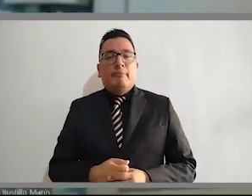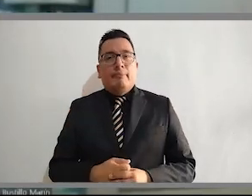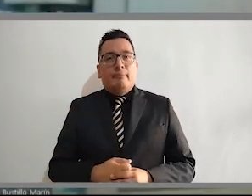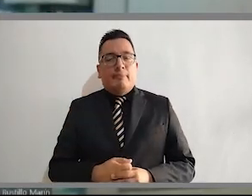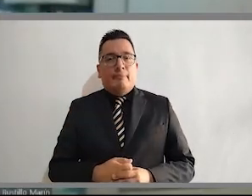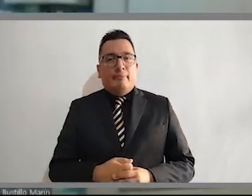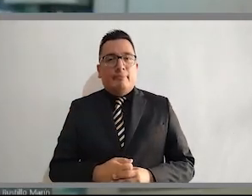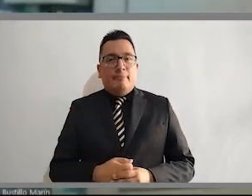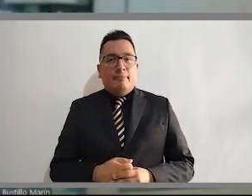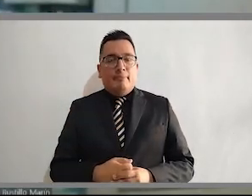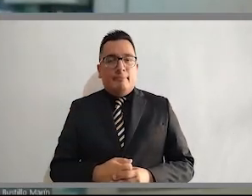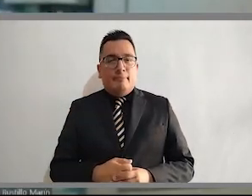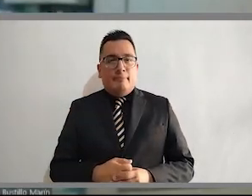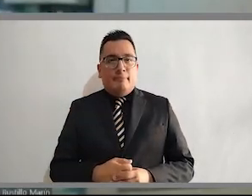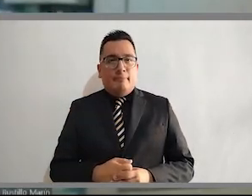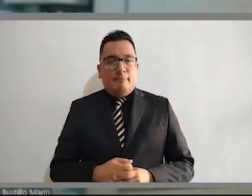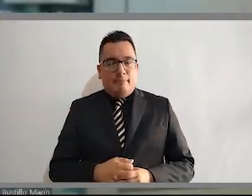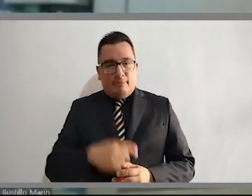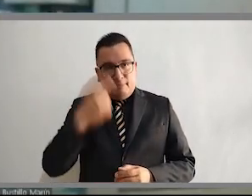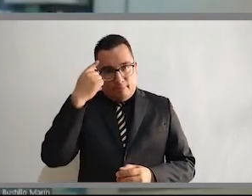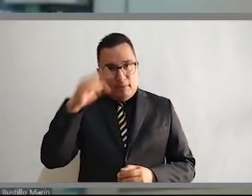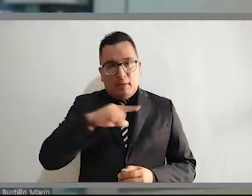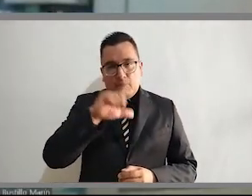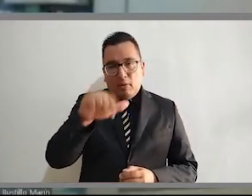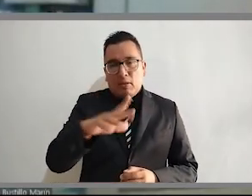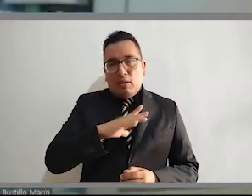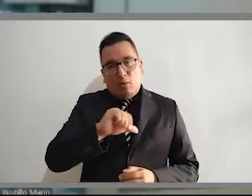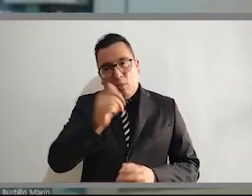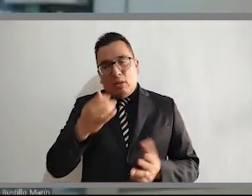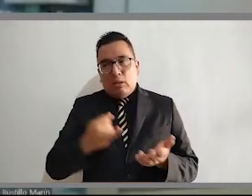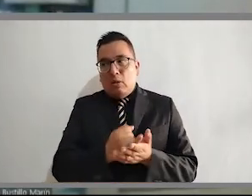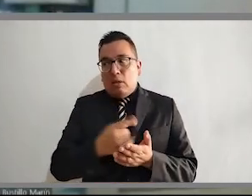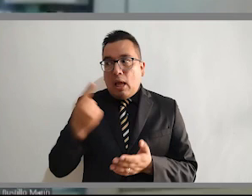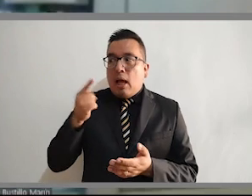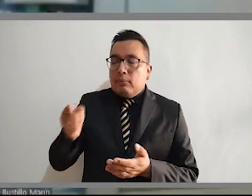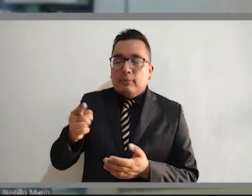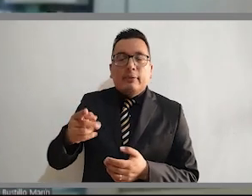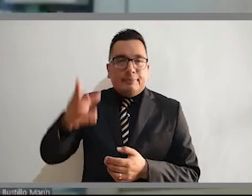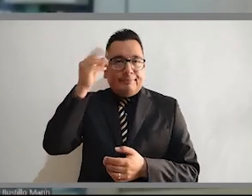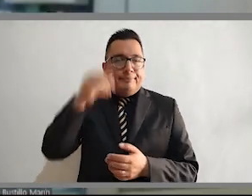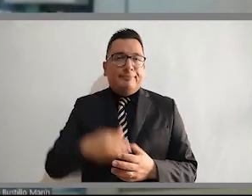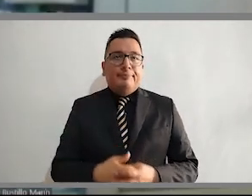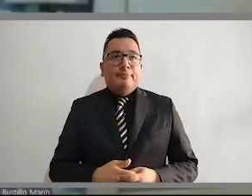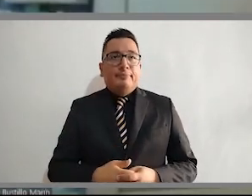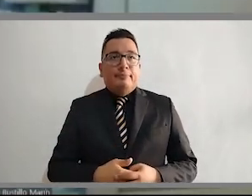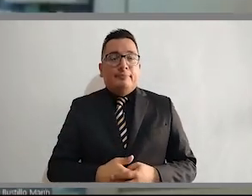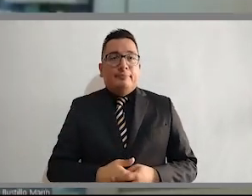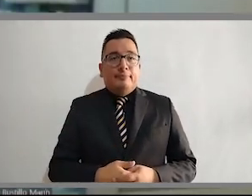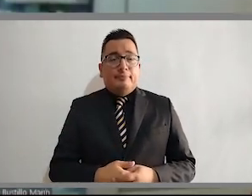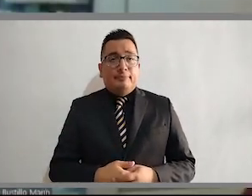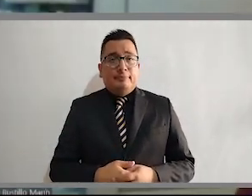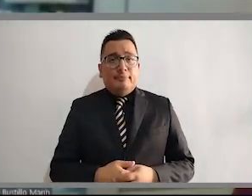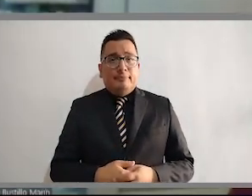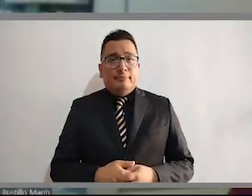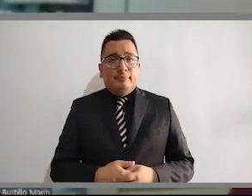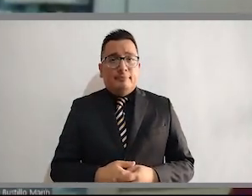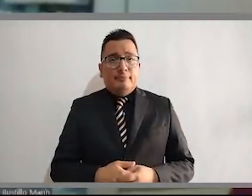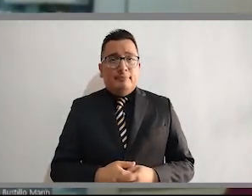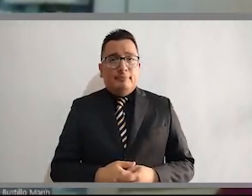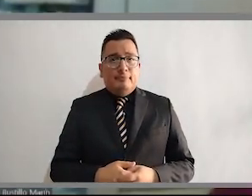la jurisprudencia, podríamos decir, o dentro de los precedentes o sentencias que se han ido sacando, ¿no?